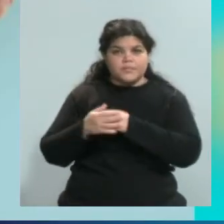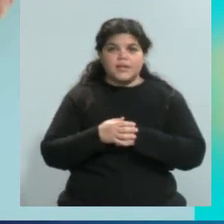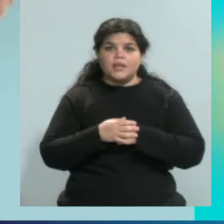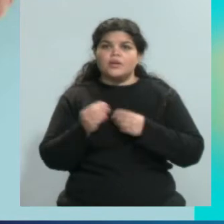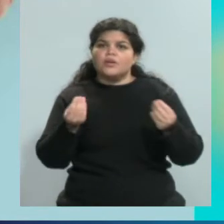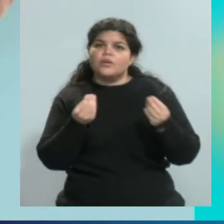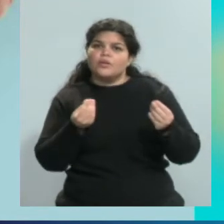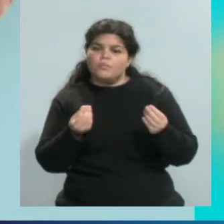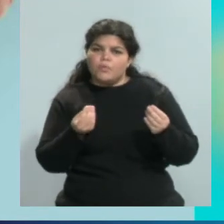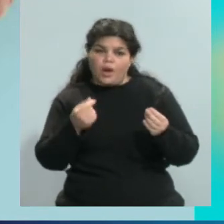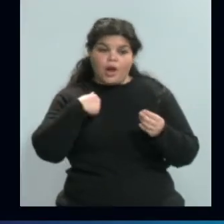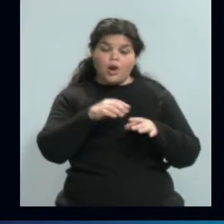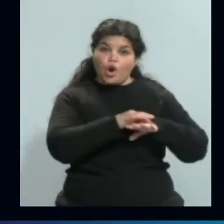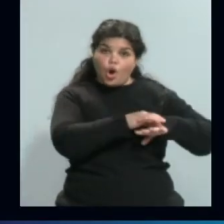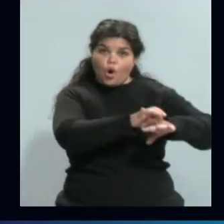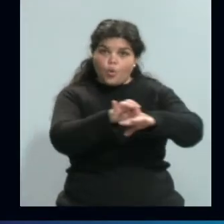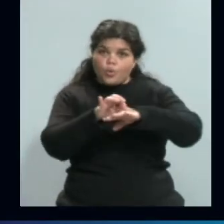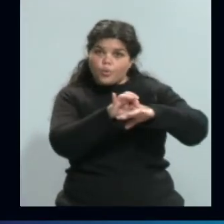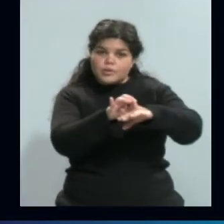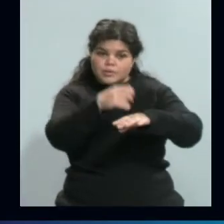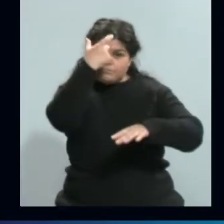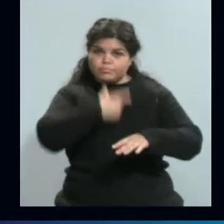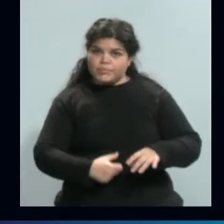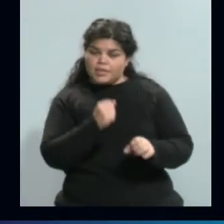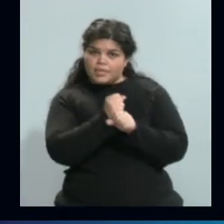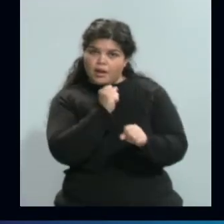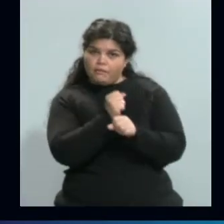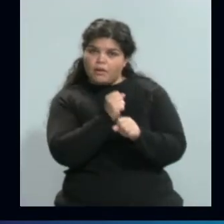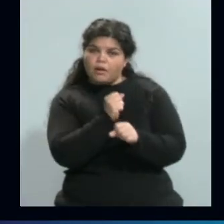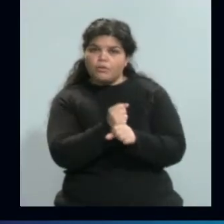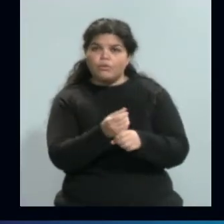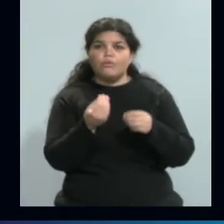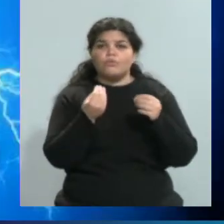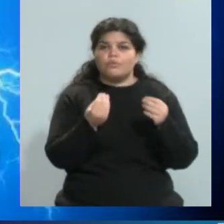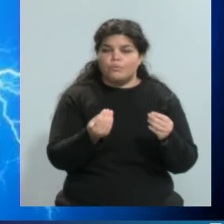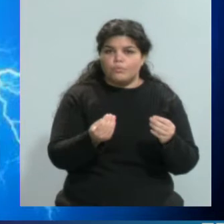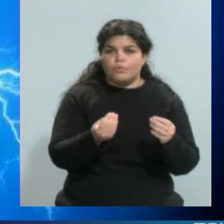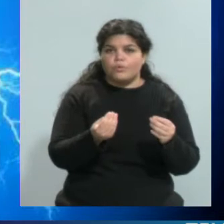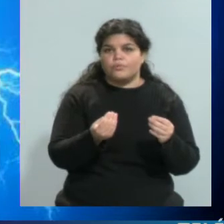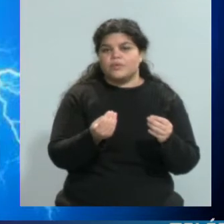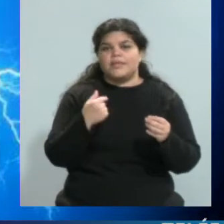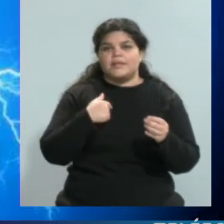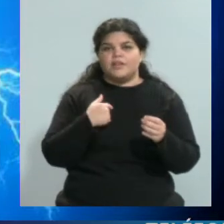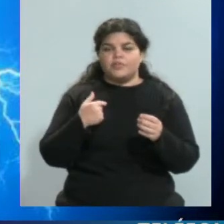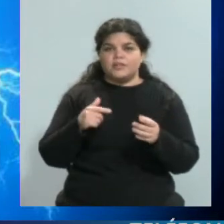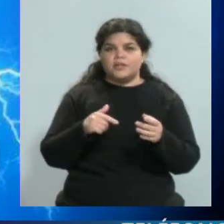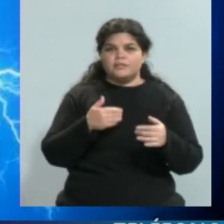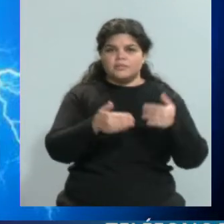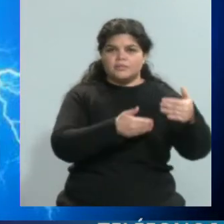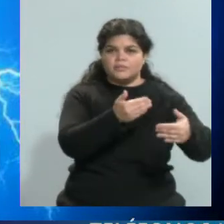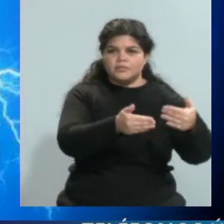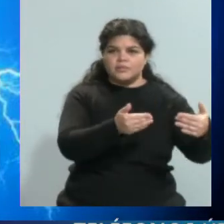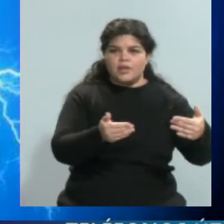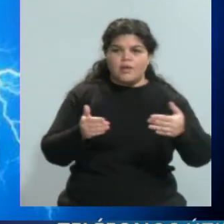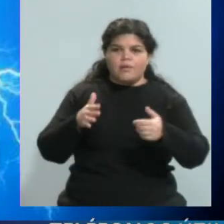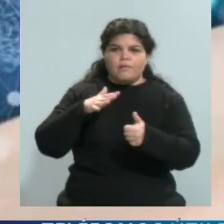acción de coaching, más allá que sea de la mauséutica, también puede ser influenciable si no tenemos buena preparación sobre eso. No